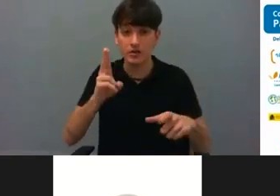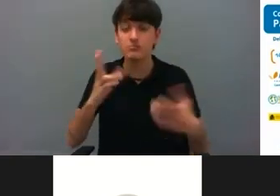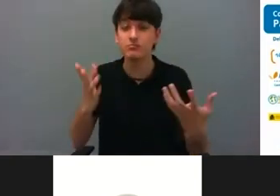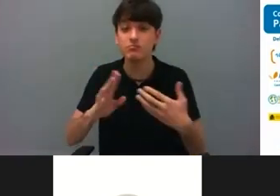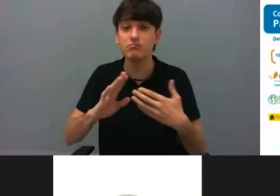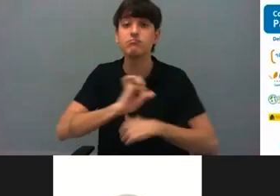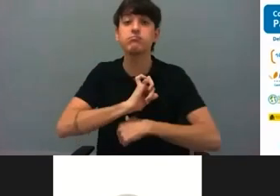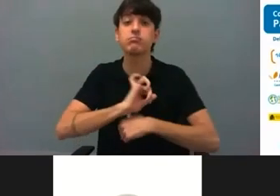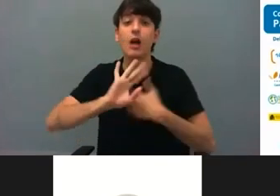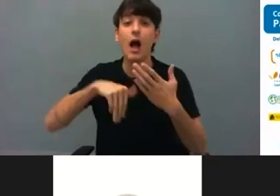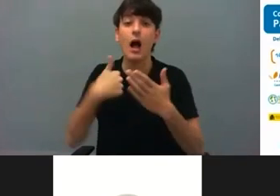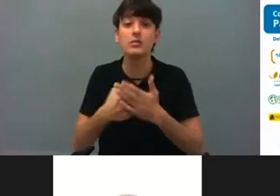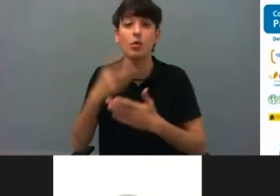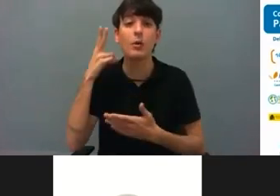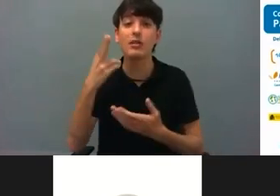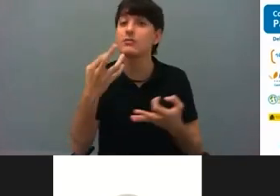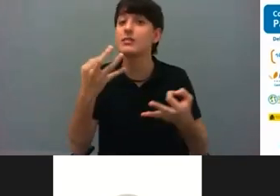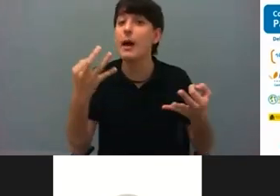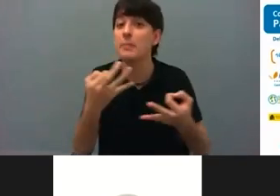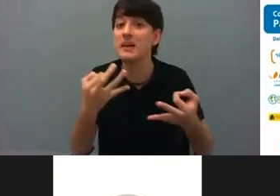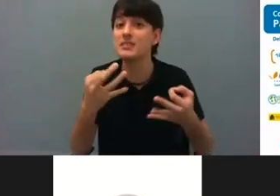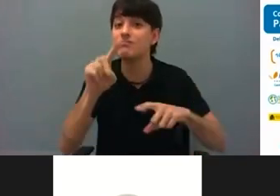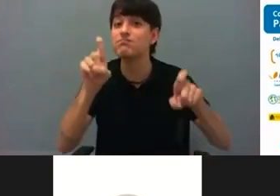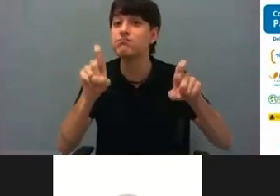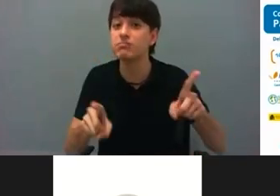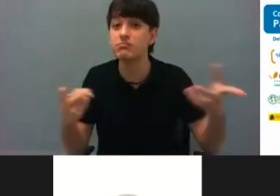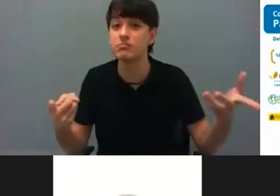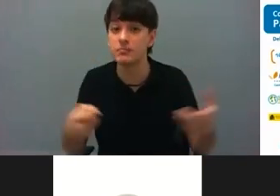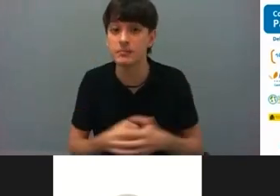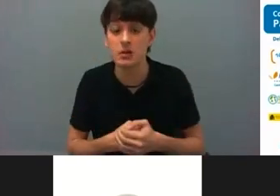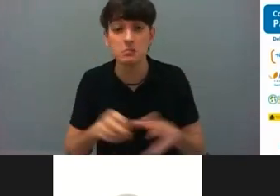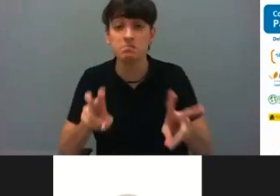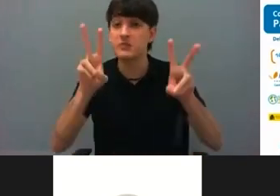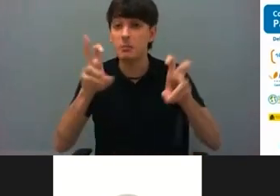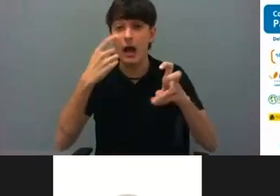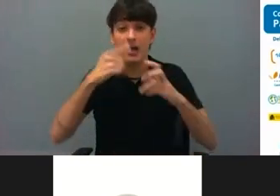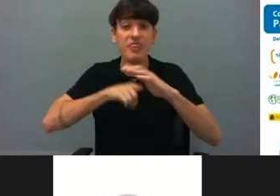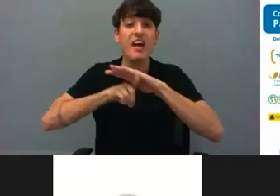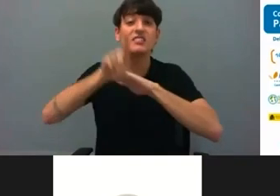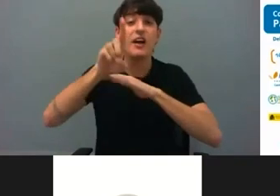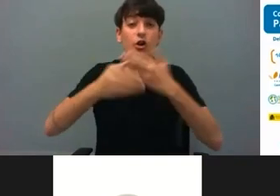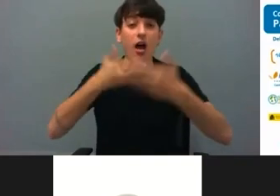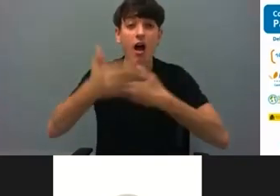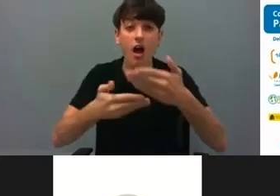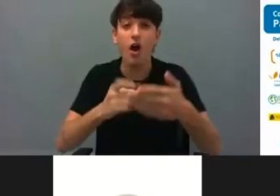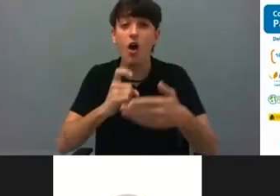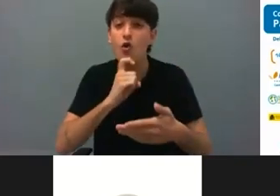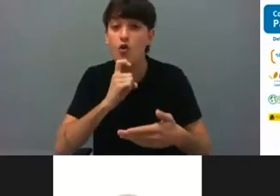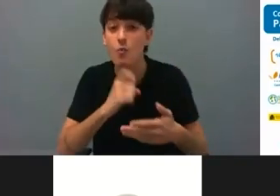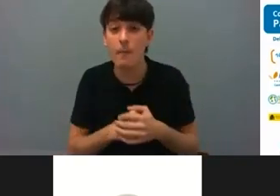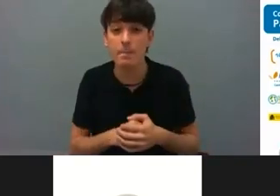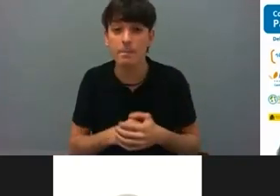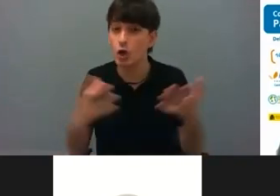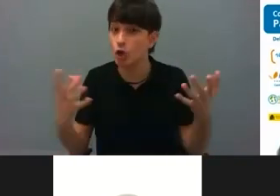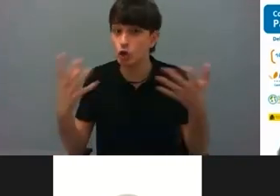Creo que es un tema que a estar pendientes de cómo se va a desarrollar en el futuro, porque estamos todos implicados en ello, nos guste o no